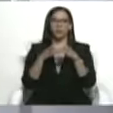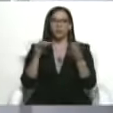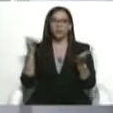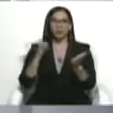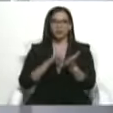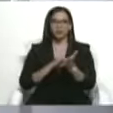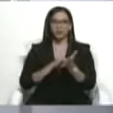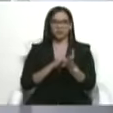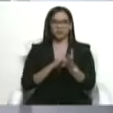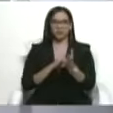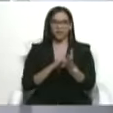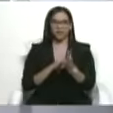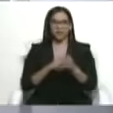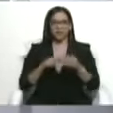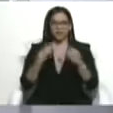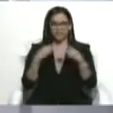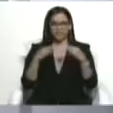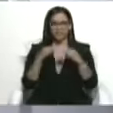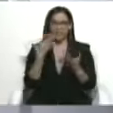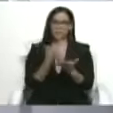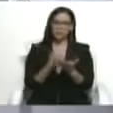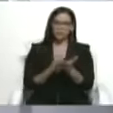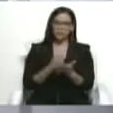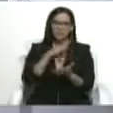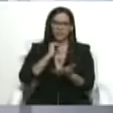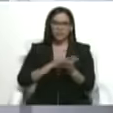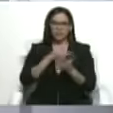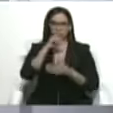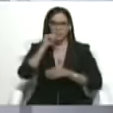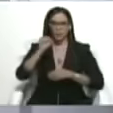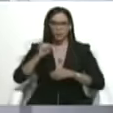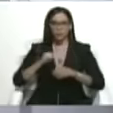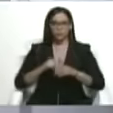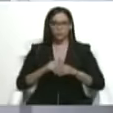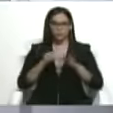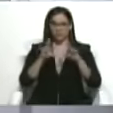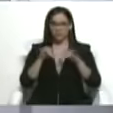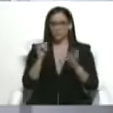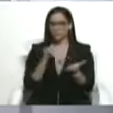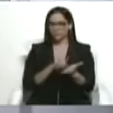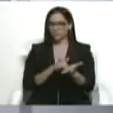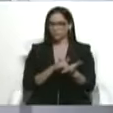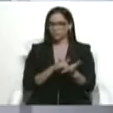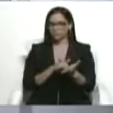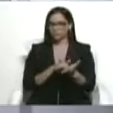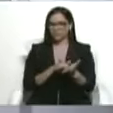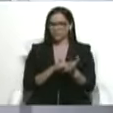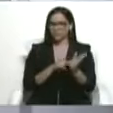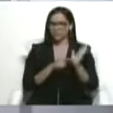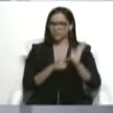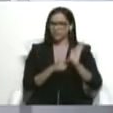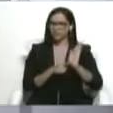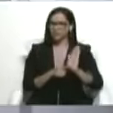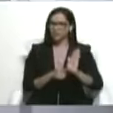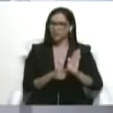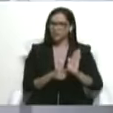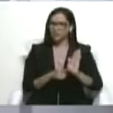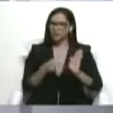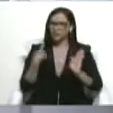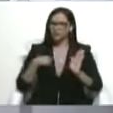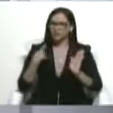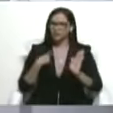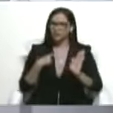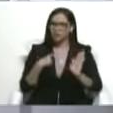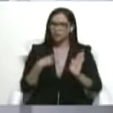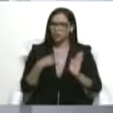este mensaje: en Maturín será la muerte de Maduro. Yo te pregunto, ¿eso tiene un sentido de